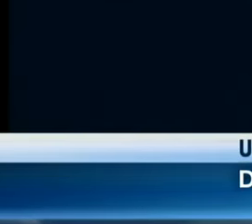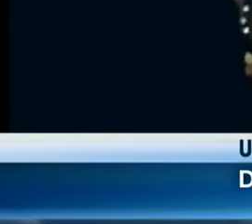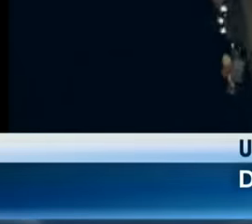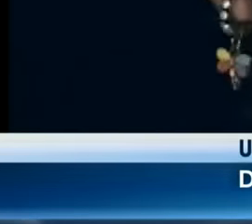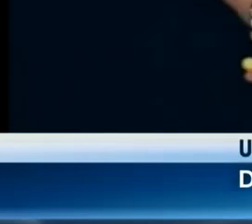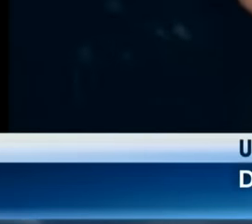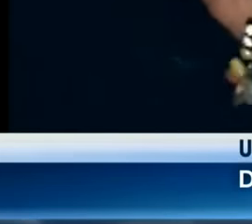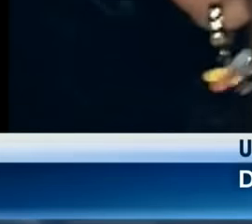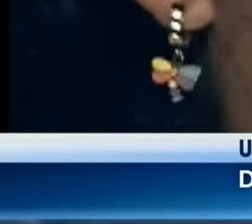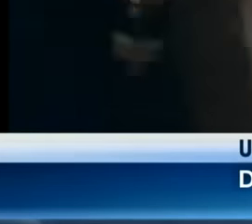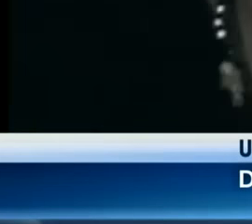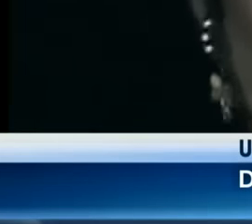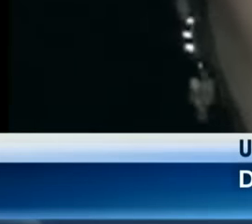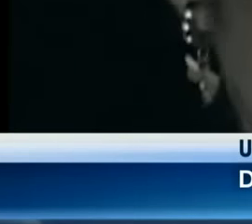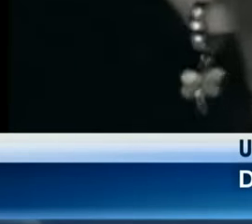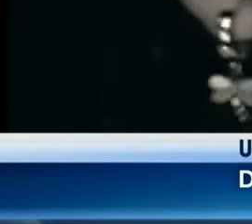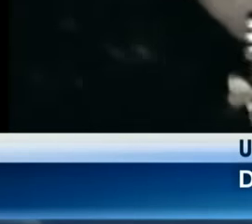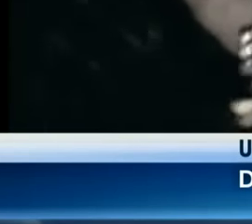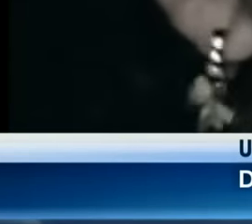que se me acababa la vida.